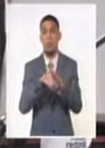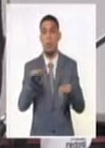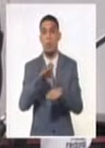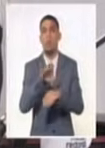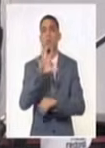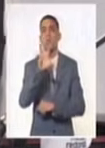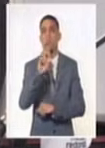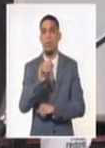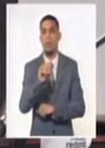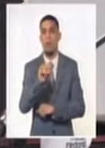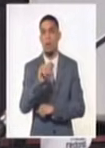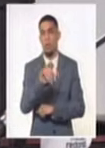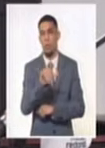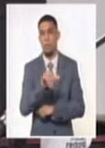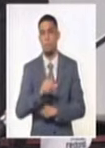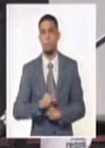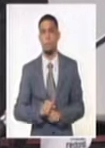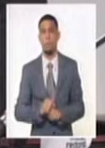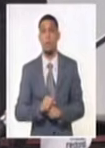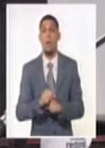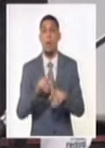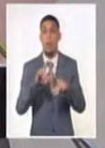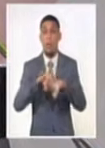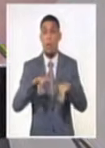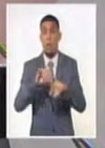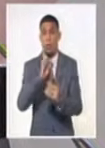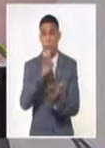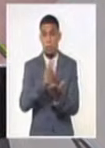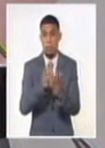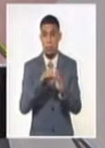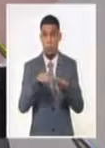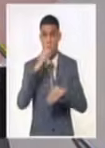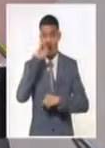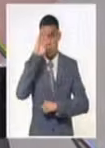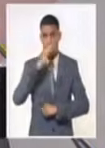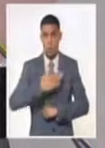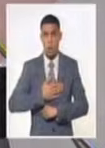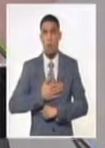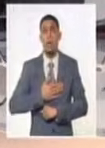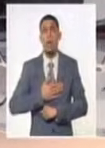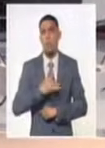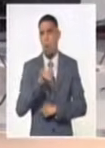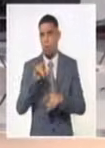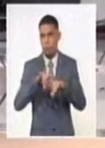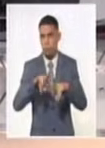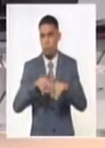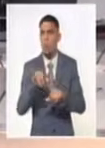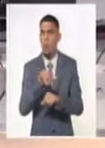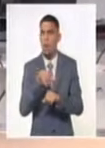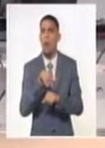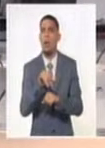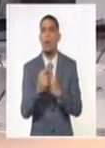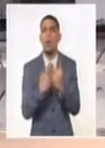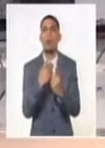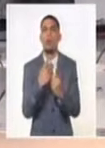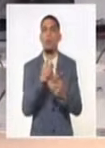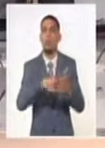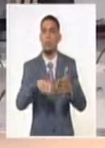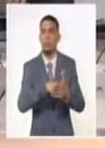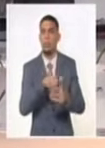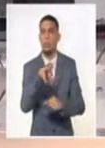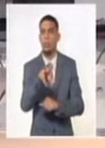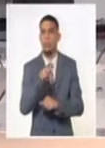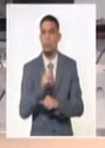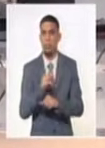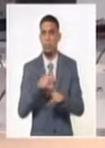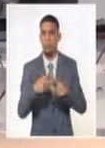la educación superior cubana ha tenido que readaptarse una vez más a las condiciones. Una vez lo hizo ante la pandemia,